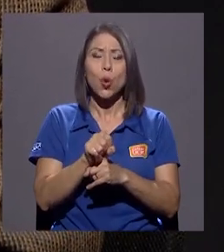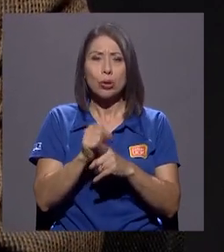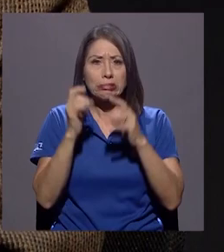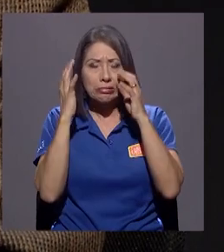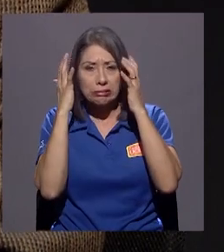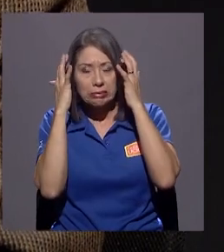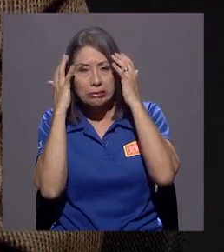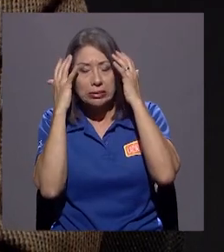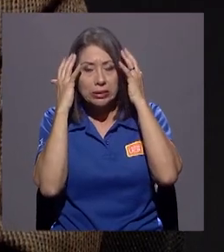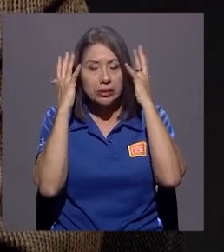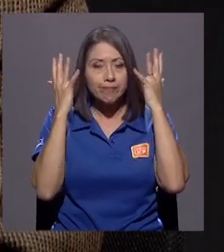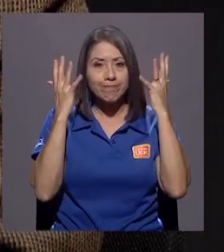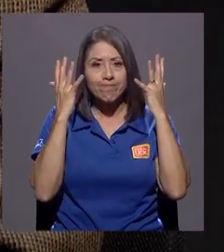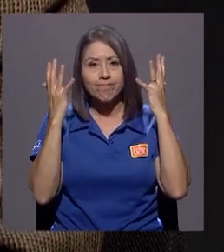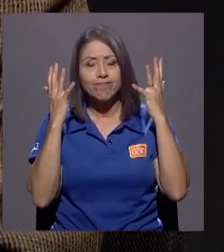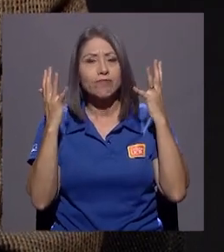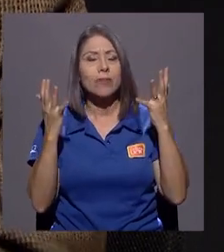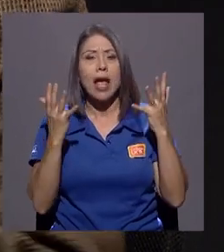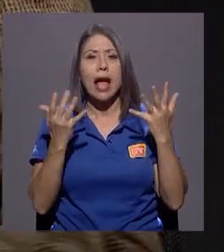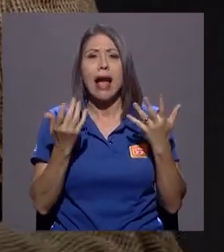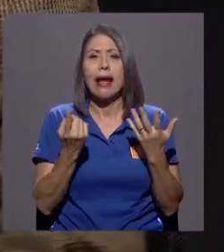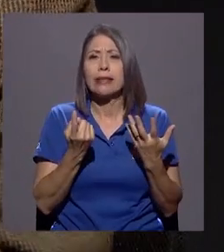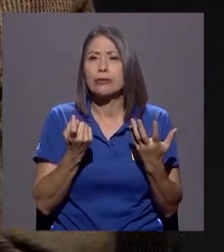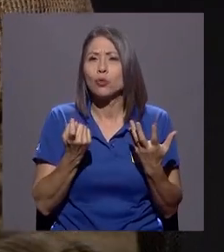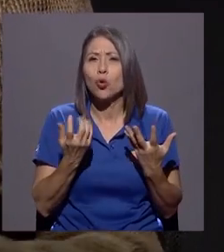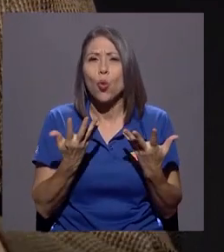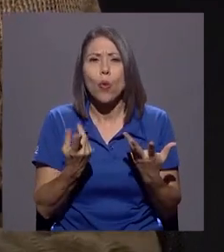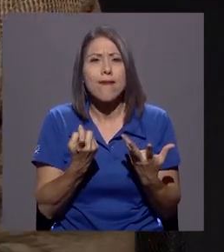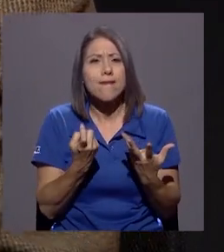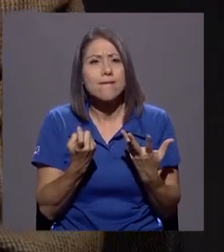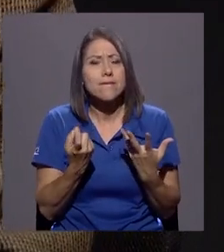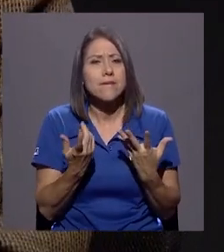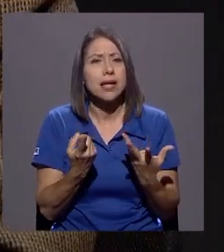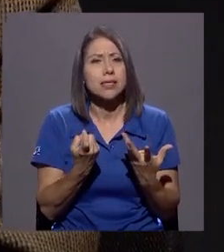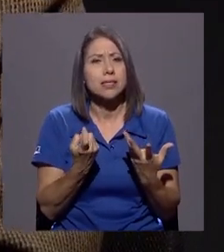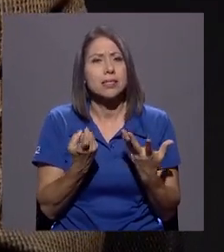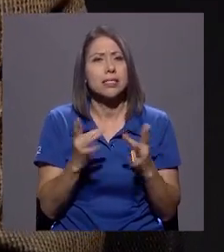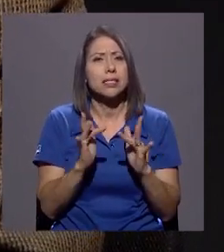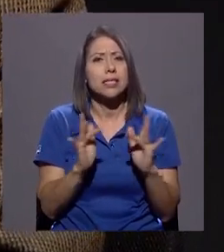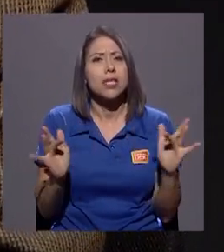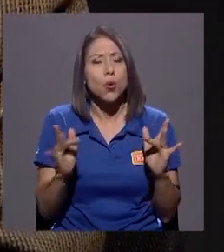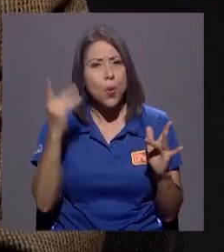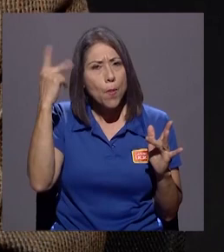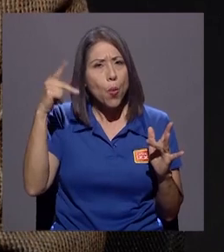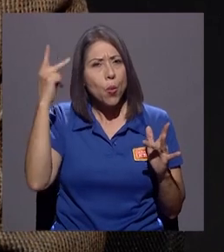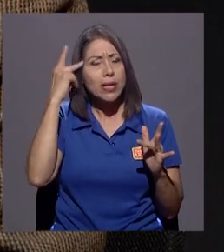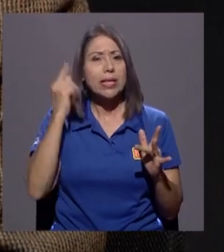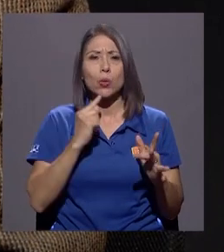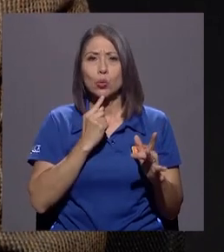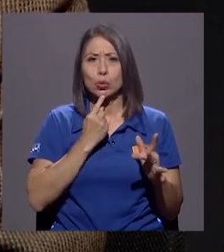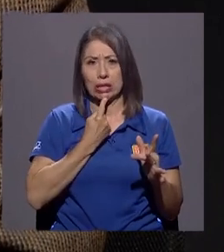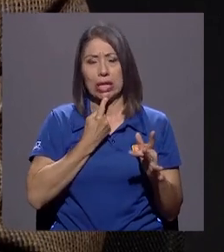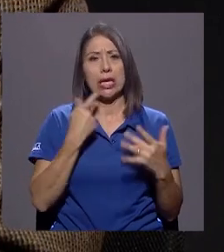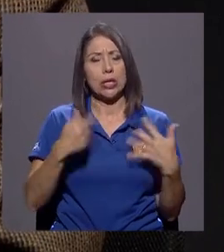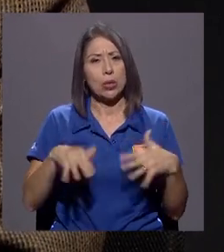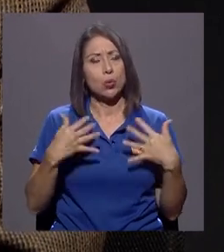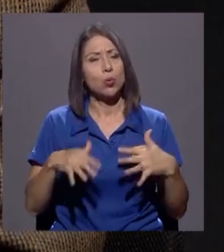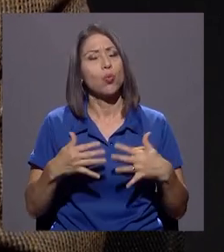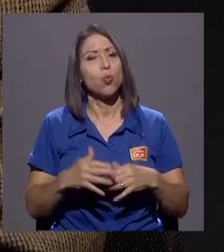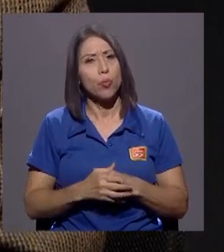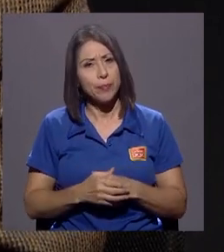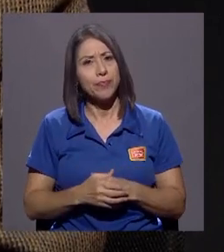acongojante de hay un vacío vacío político muy serio muy acentuado